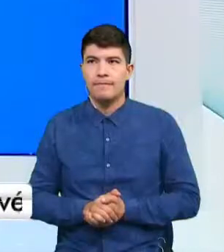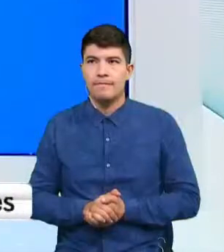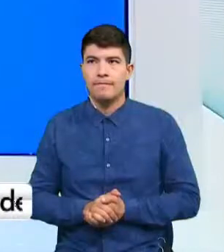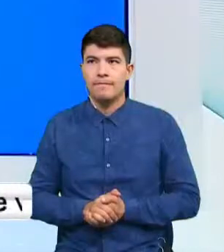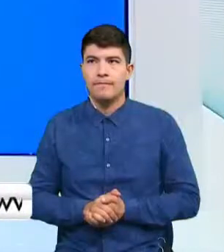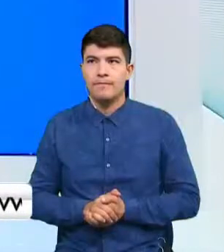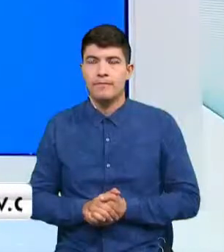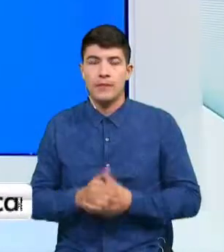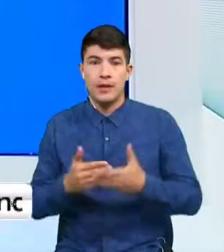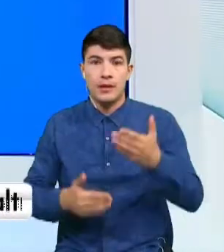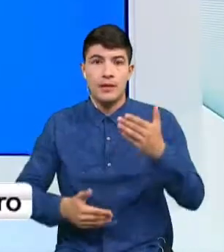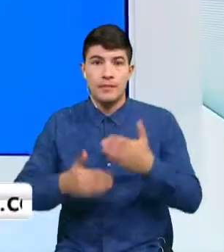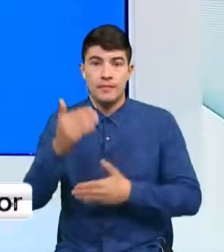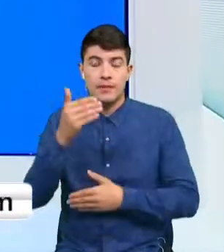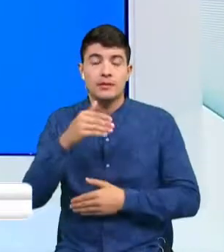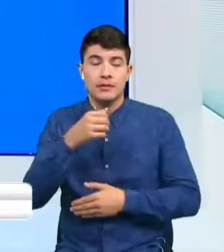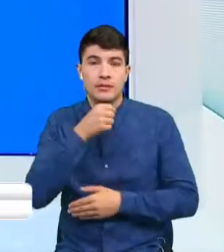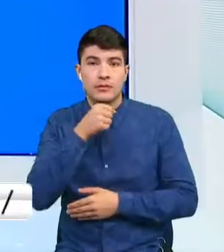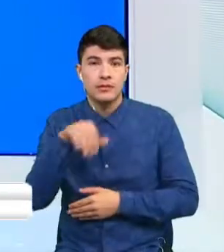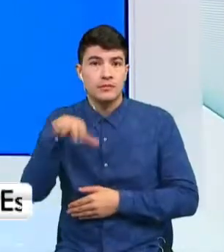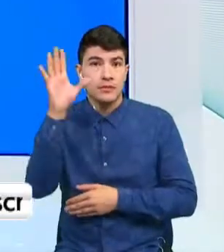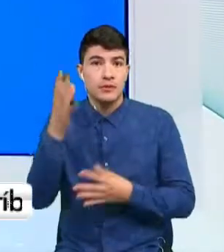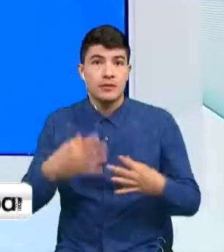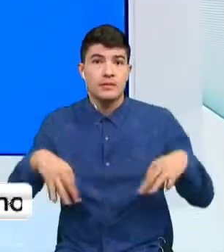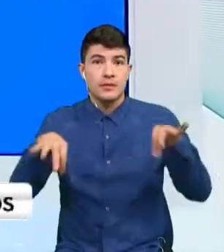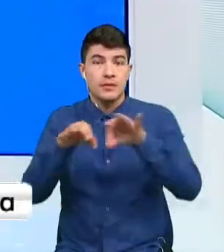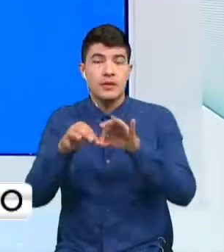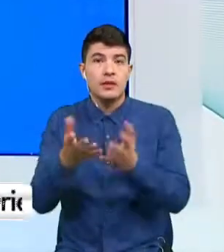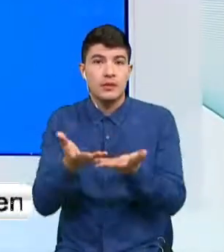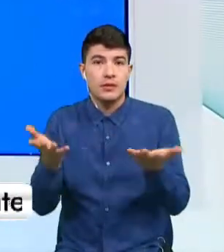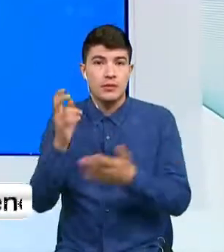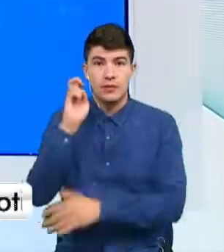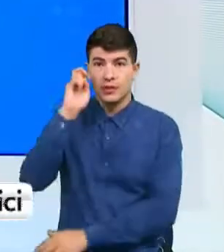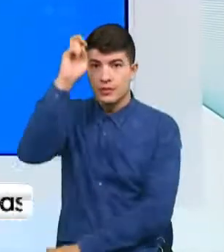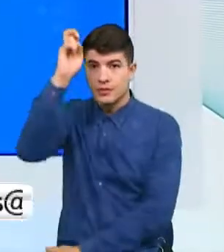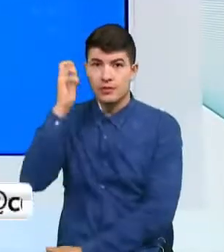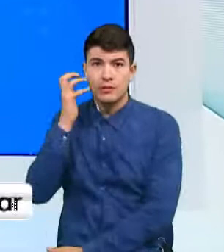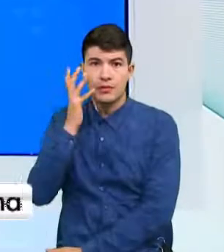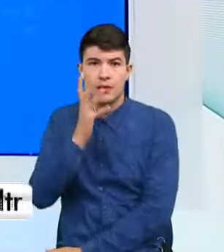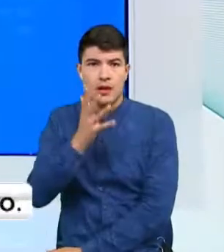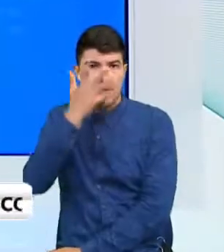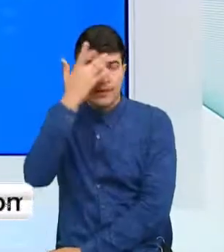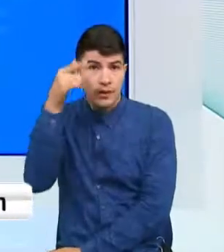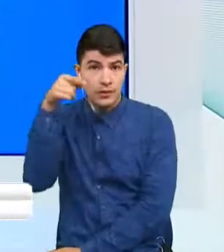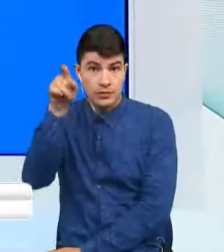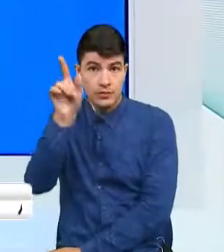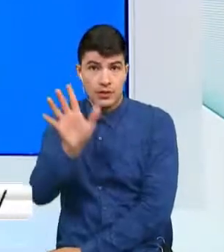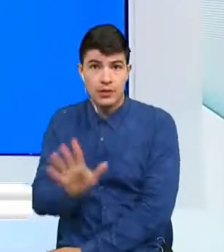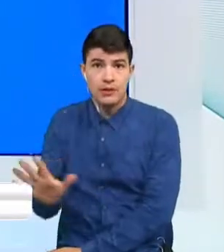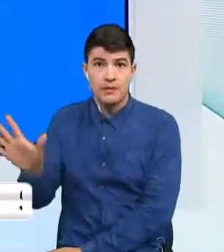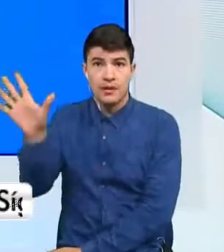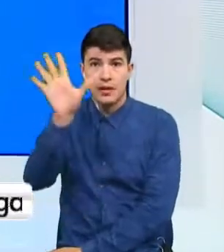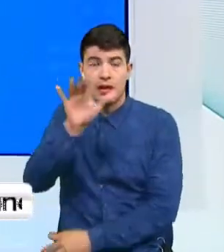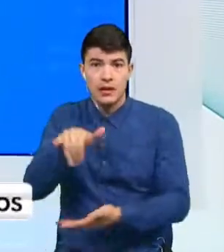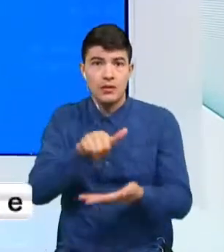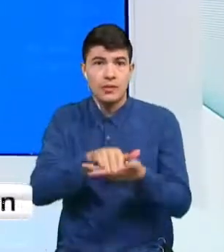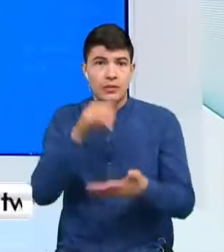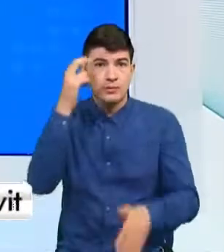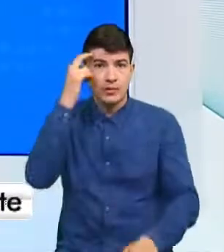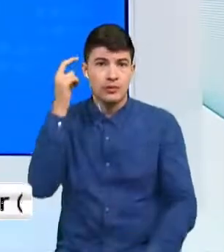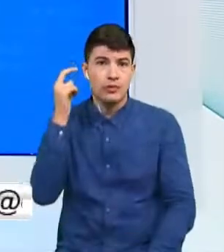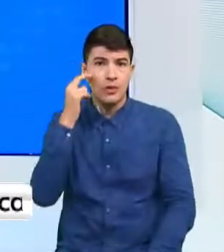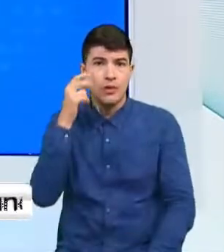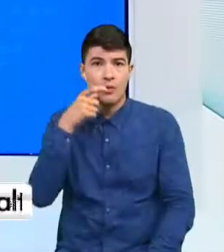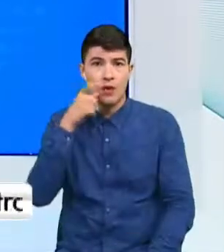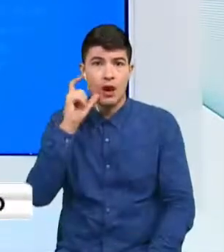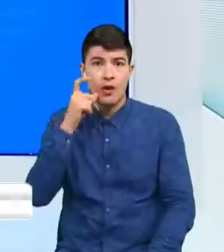iniciamos con una de las más importantes noticias registradas en el departamento de norte de santander porque en este departamento así como en chocó y en cauca